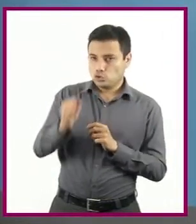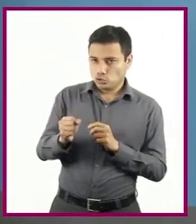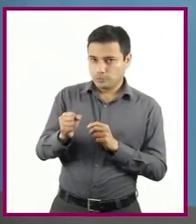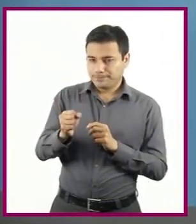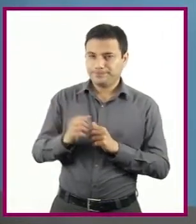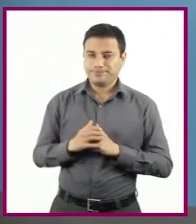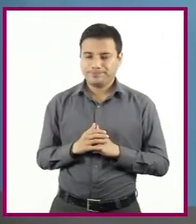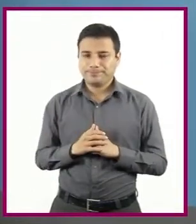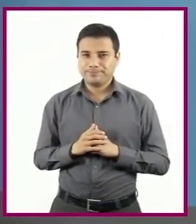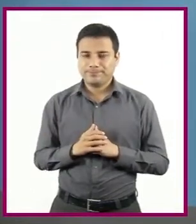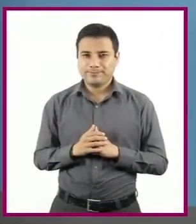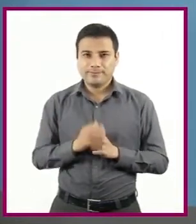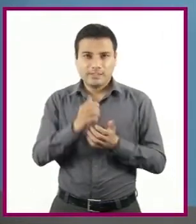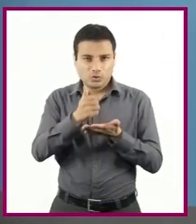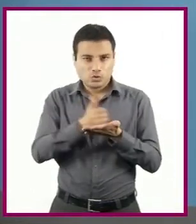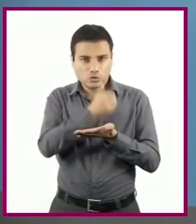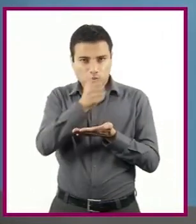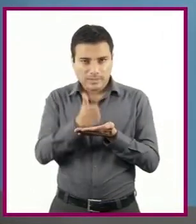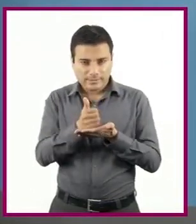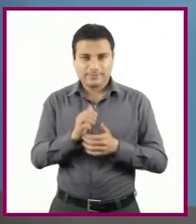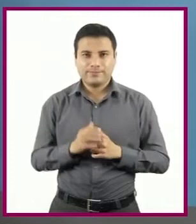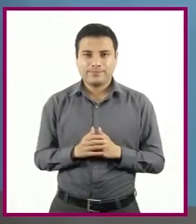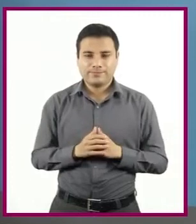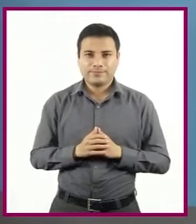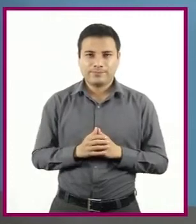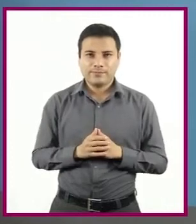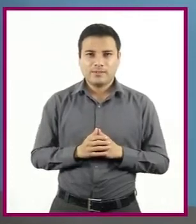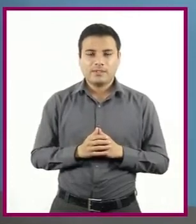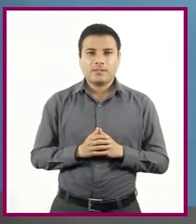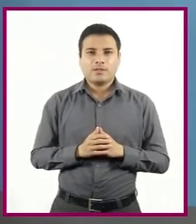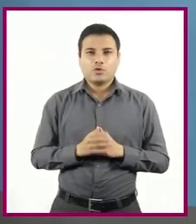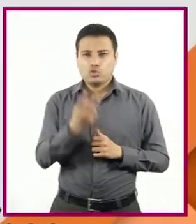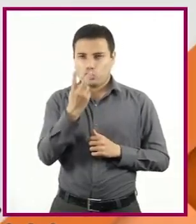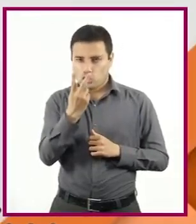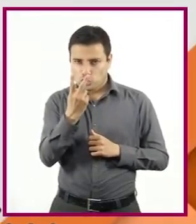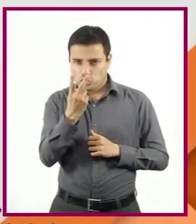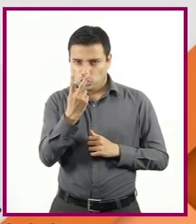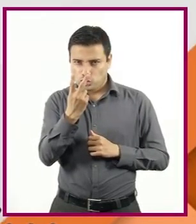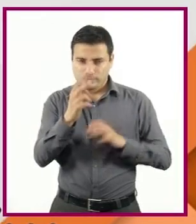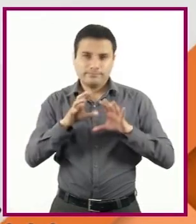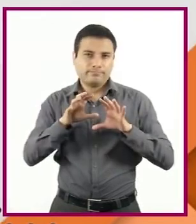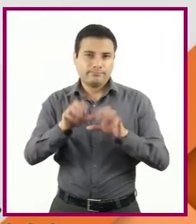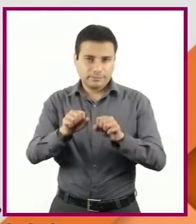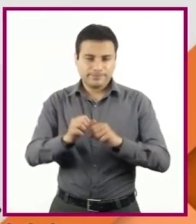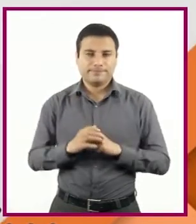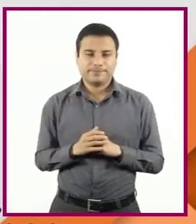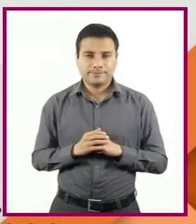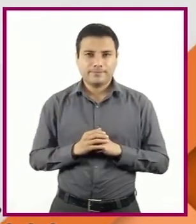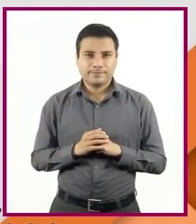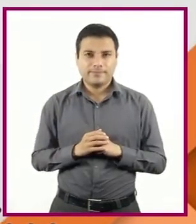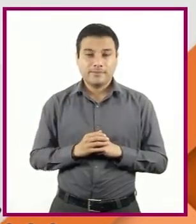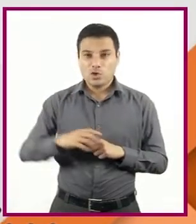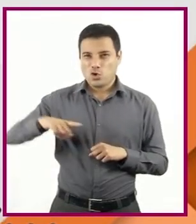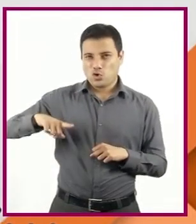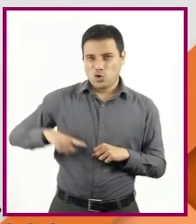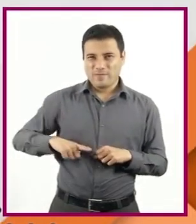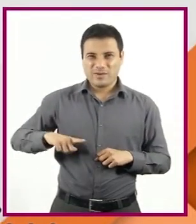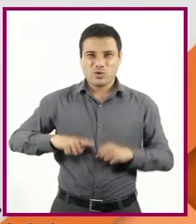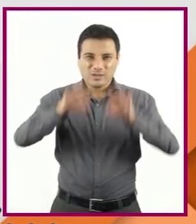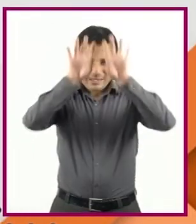los importantes centros de Cuiahuistlan y Zempoala. Durante el gobierno de Moctezuma